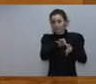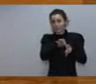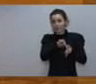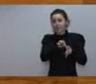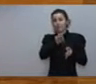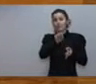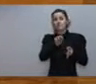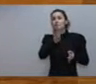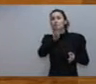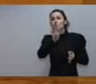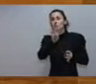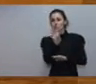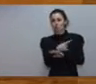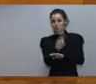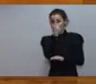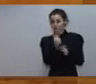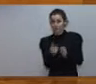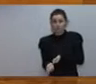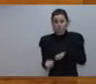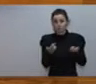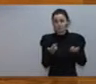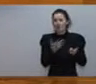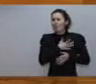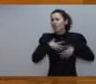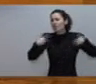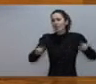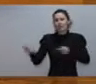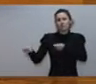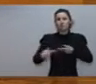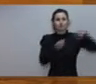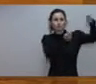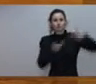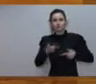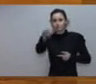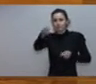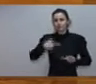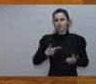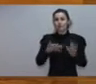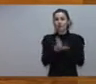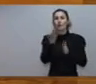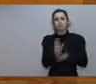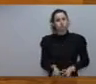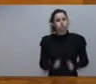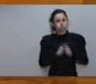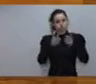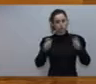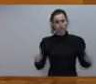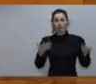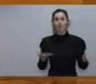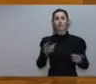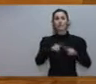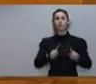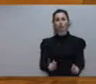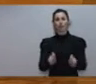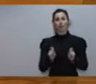24 horas de transporte, pueden venir de donde quieran. Eso significa que la oferta es alta, es decir, optan a la adjudicación